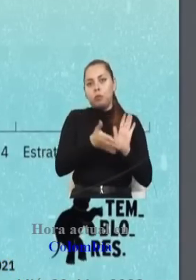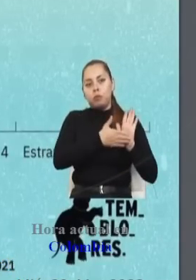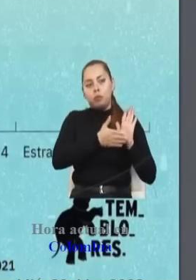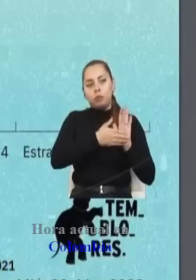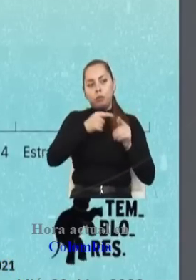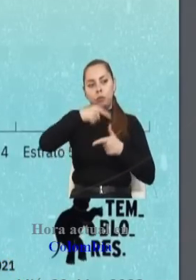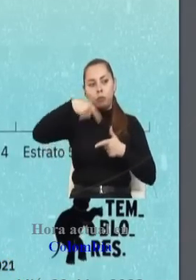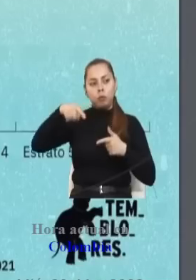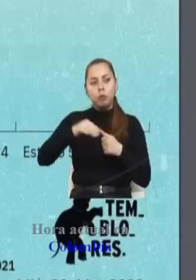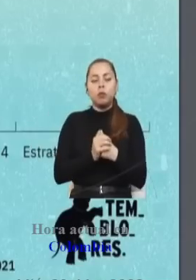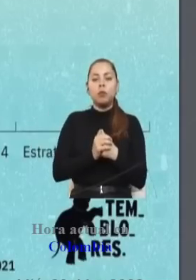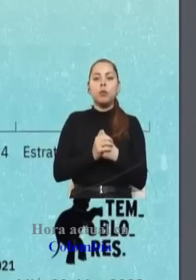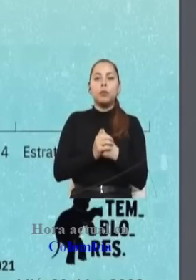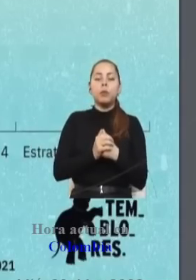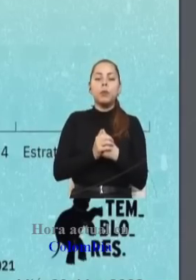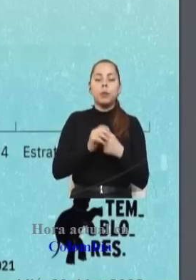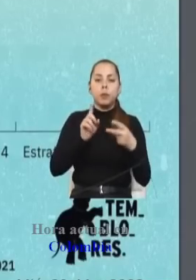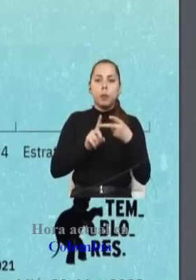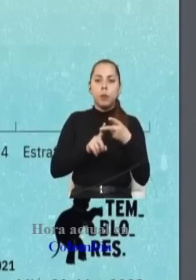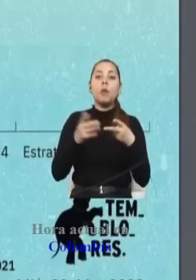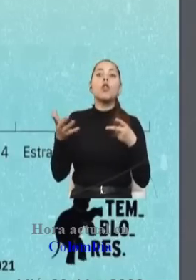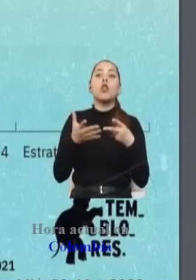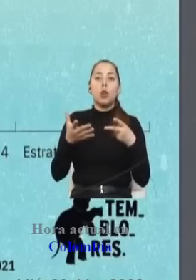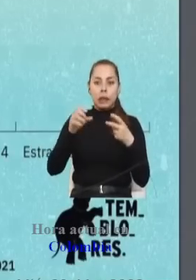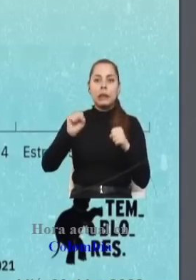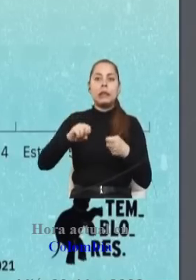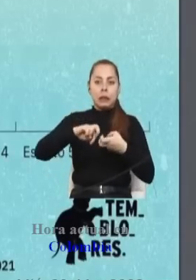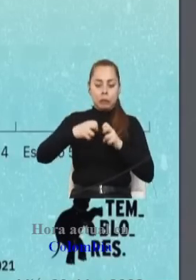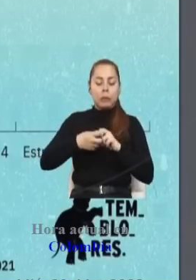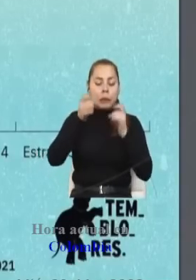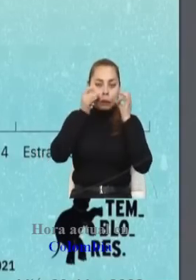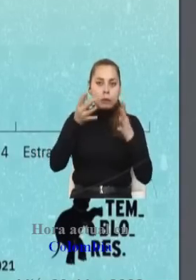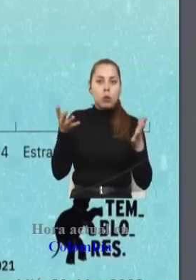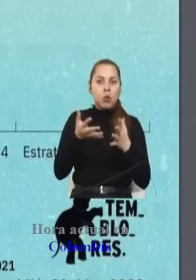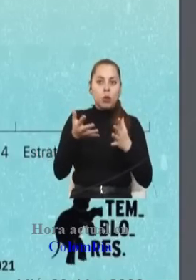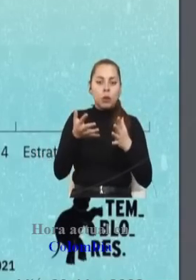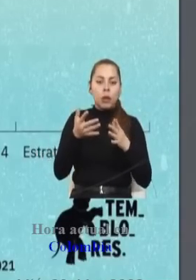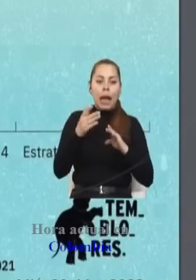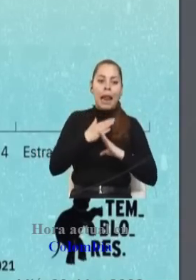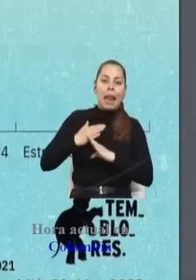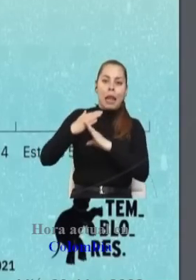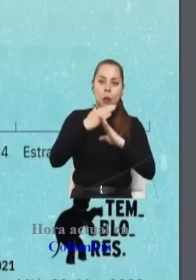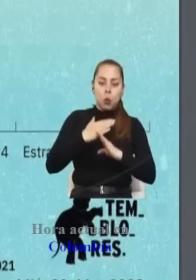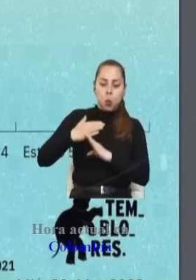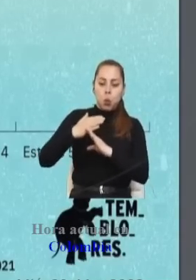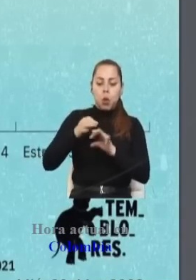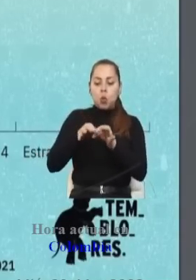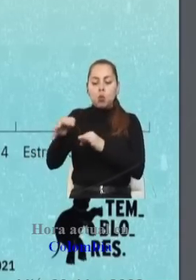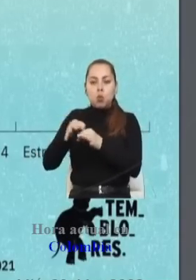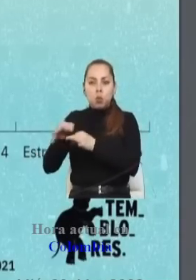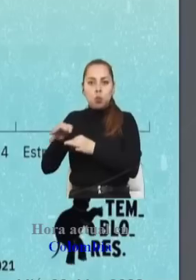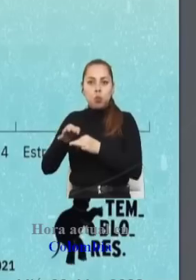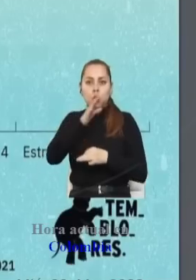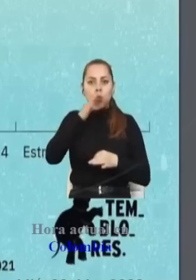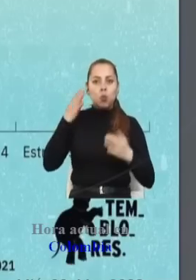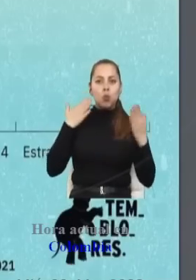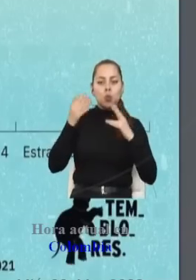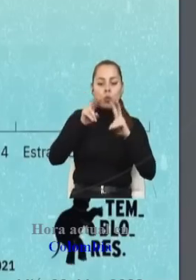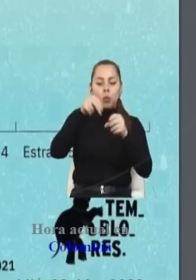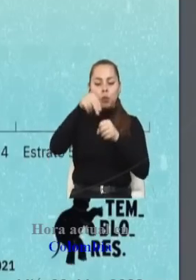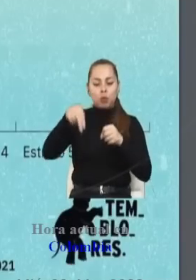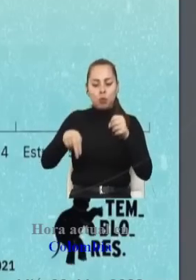estadísticos. Dos. ¿Dónde sí tenemos el problema delicado? En la seguridad urbana o llamada seguridad